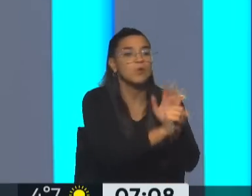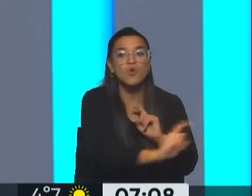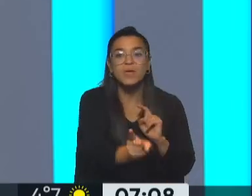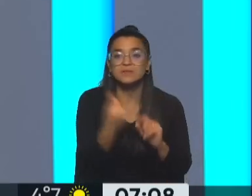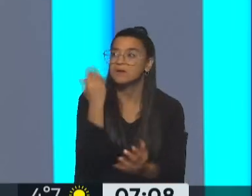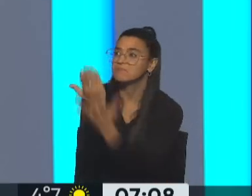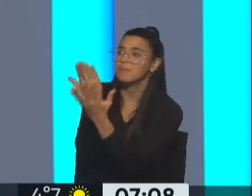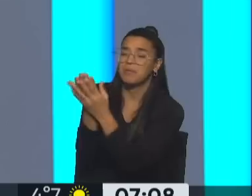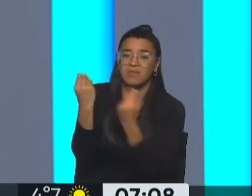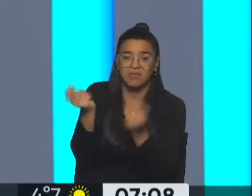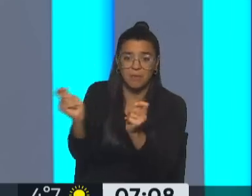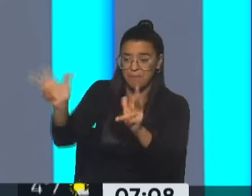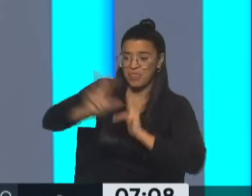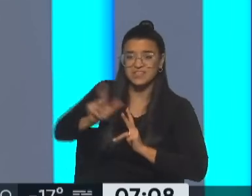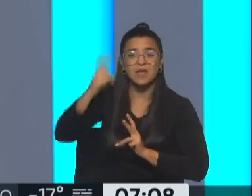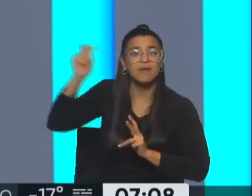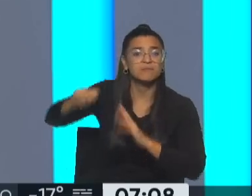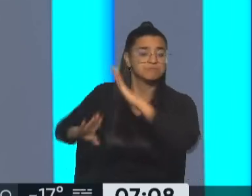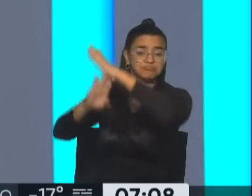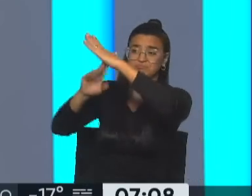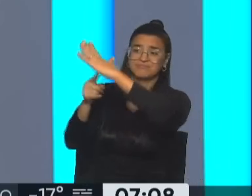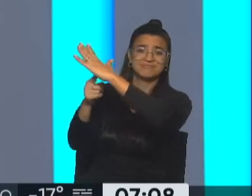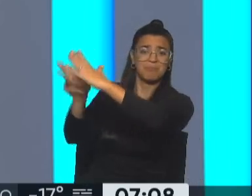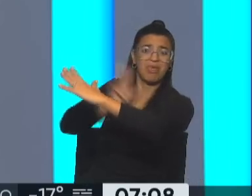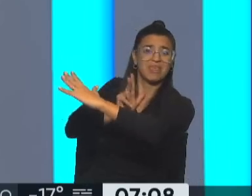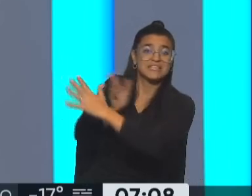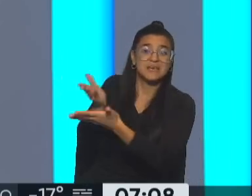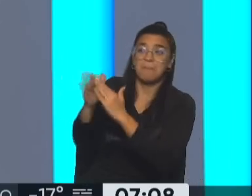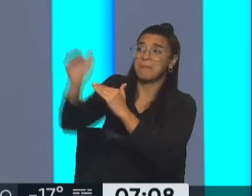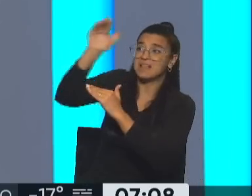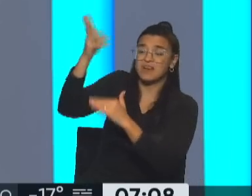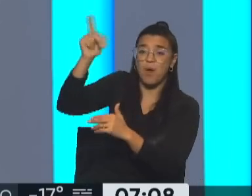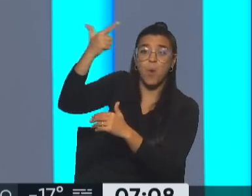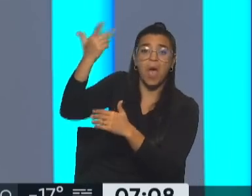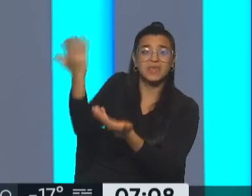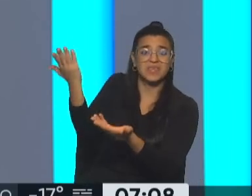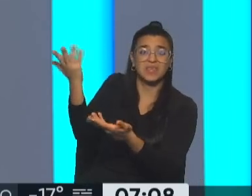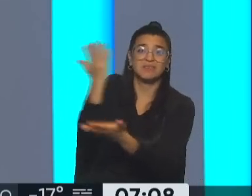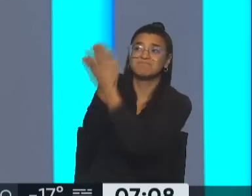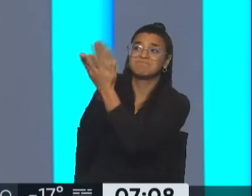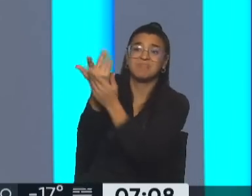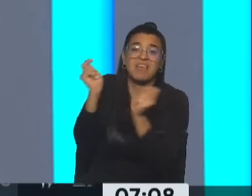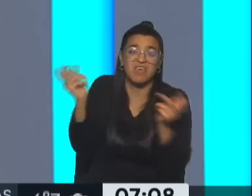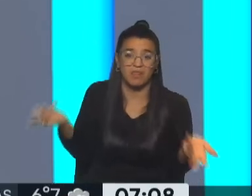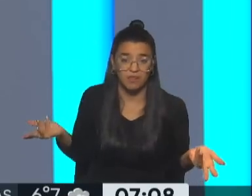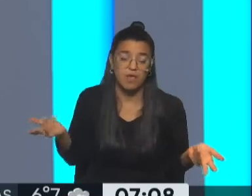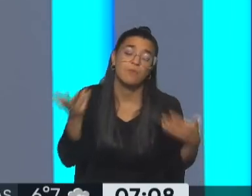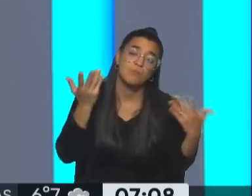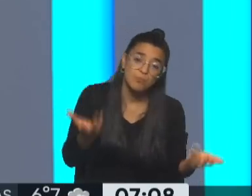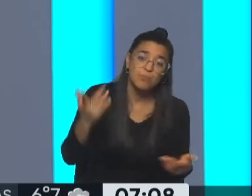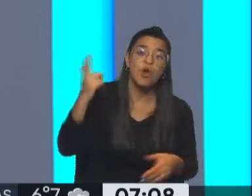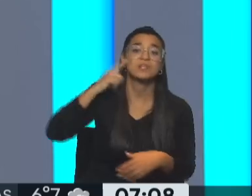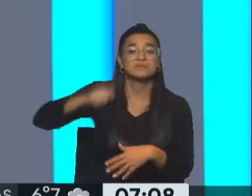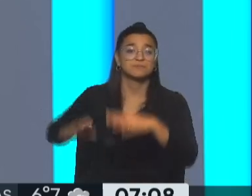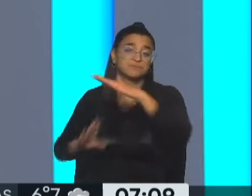reclamar? Si quien te lo está diciendo es la cabeza del Poder Judicial. Por eso se habla de arrogarse la Corte